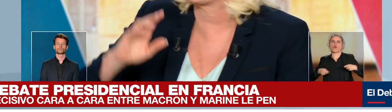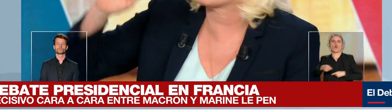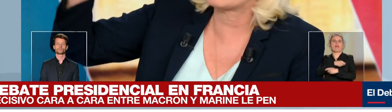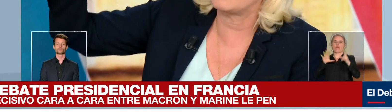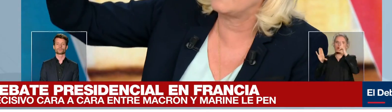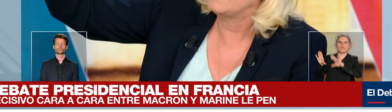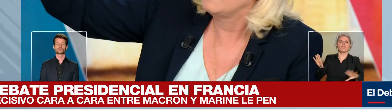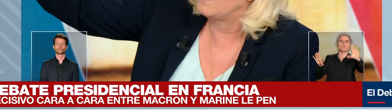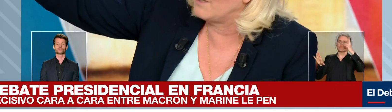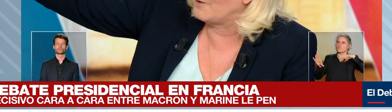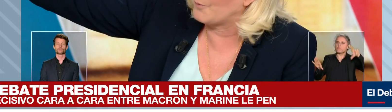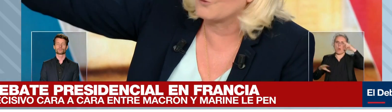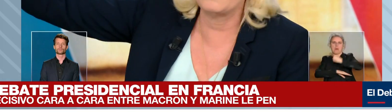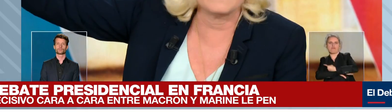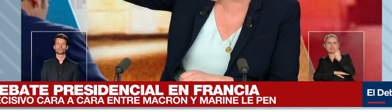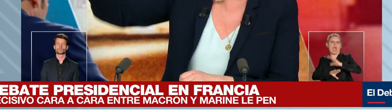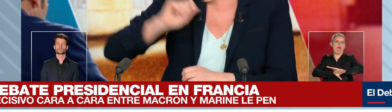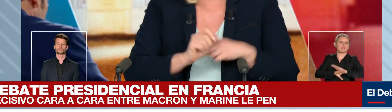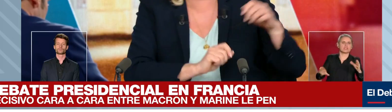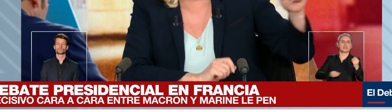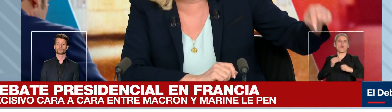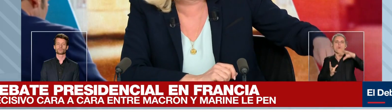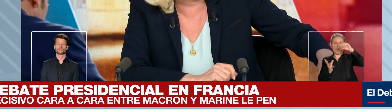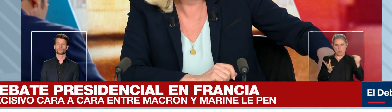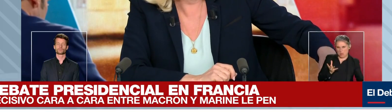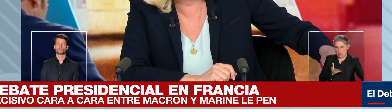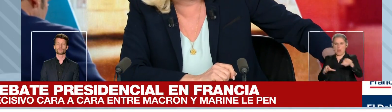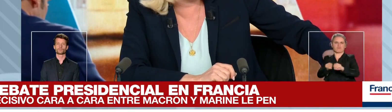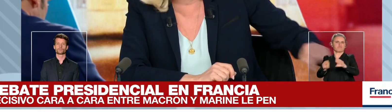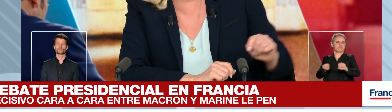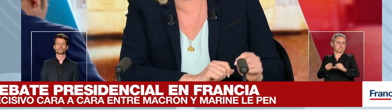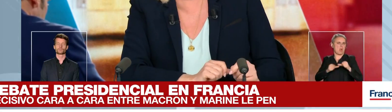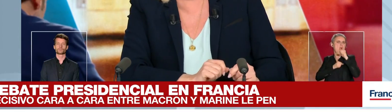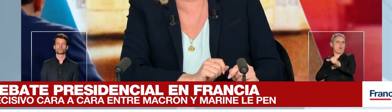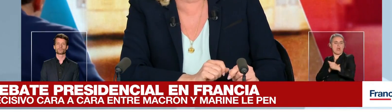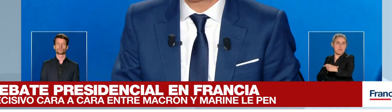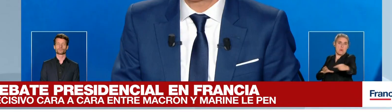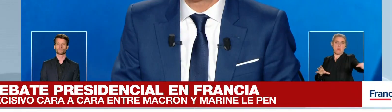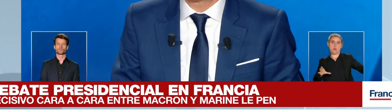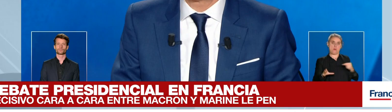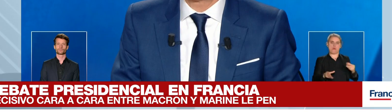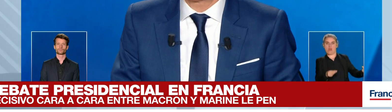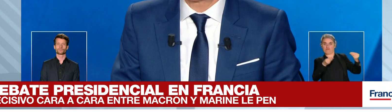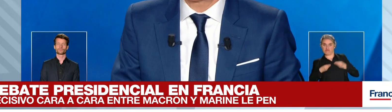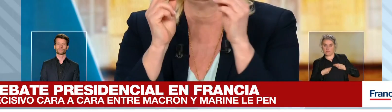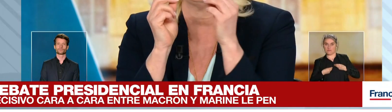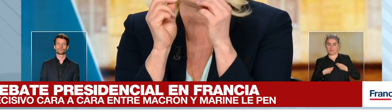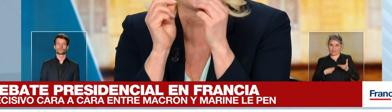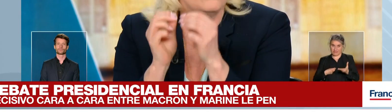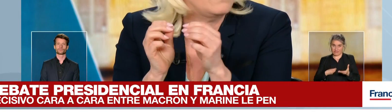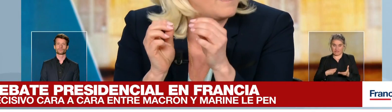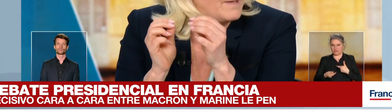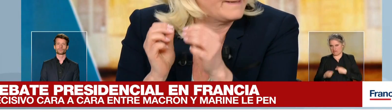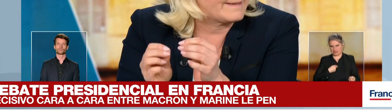modelo económico basado en el libre cambio, que consiste en ir a producir a 10.000 kilómetros para consumir 10.000 kilómetros más lejos, es